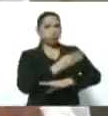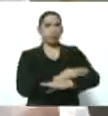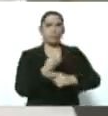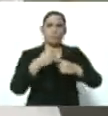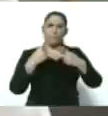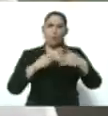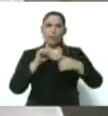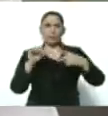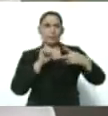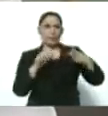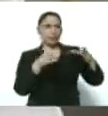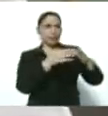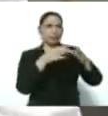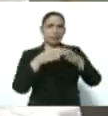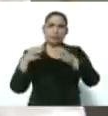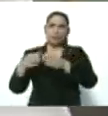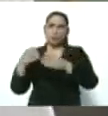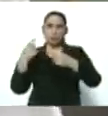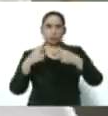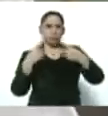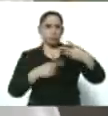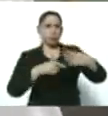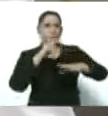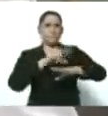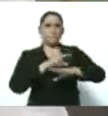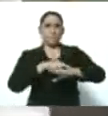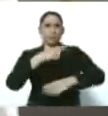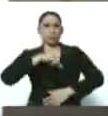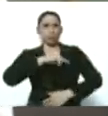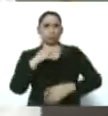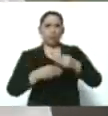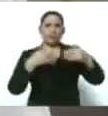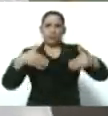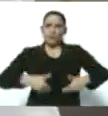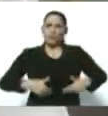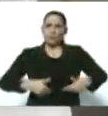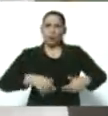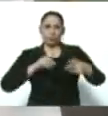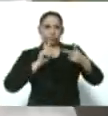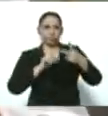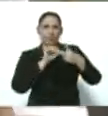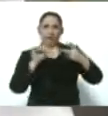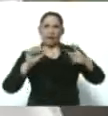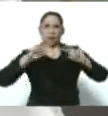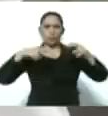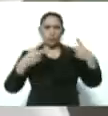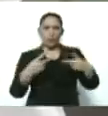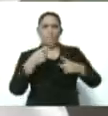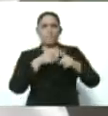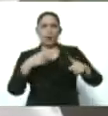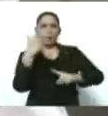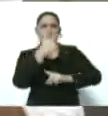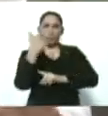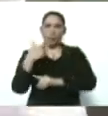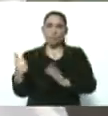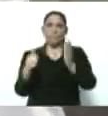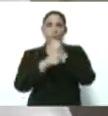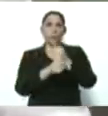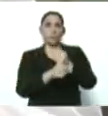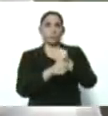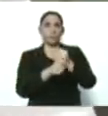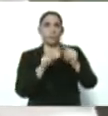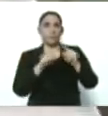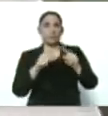área también de equipos y dispositivos médicos estamos haciendo un esfuerzo. En el área de buscar alternativas para el diagnóstico, alternativas que